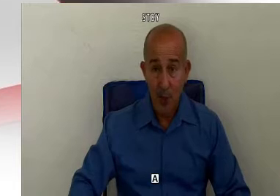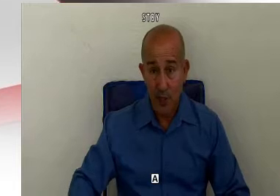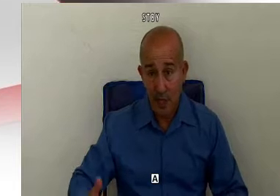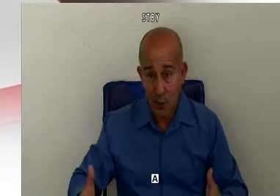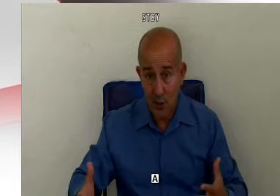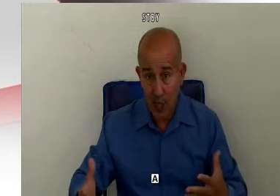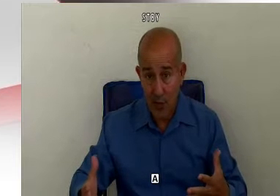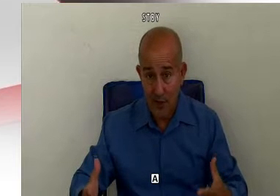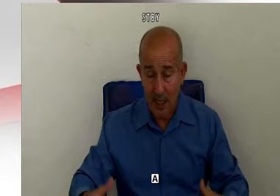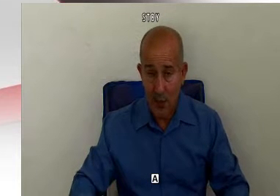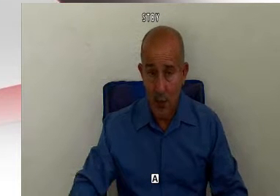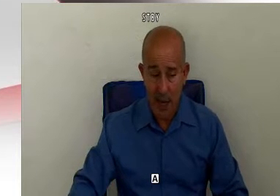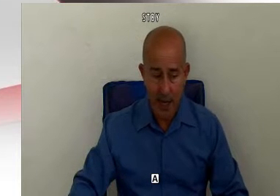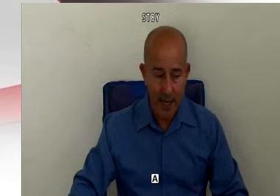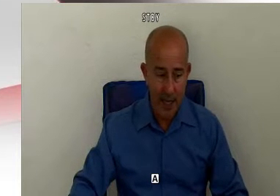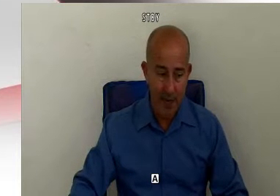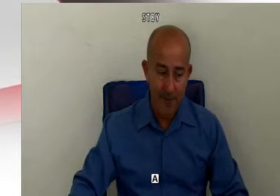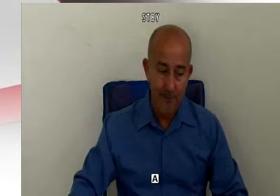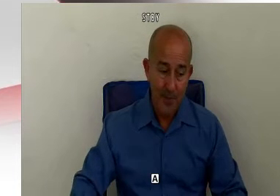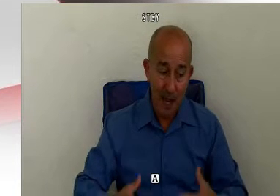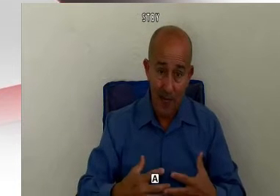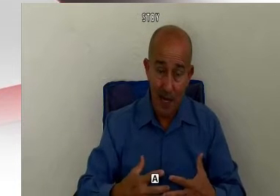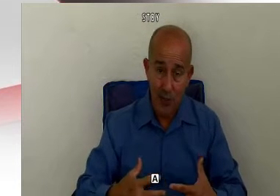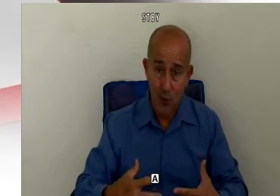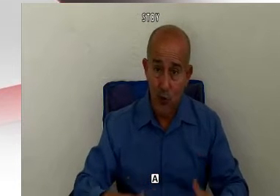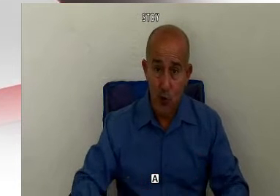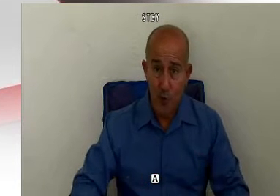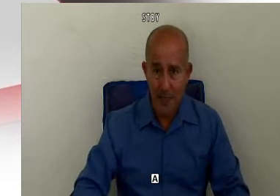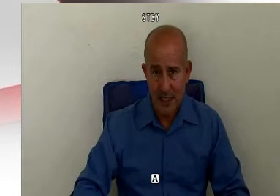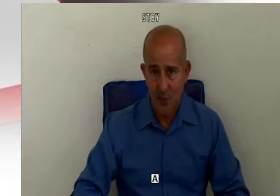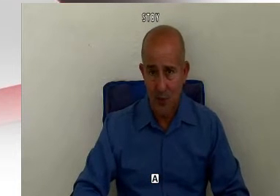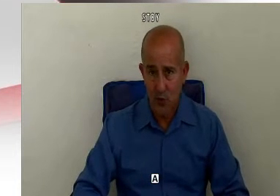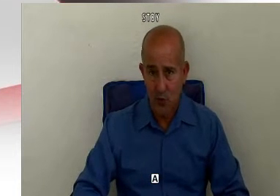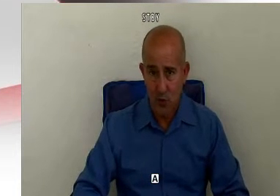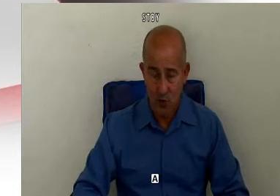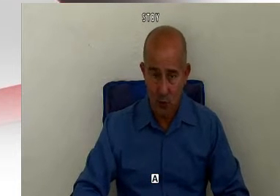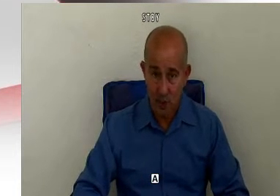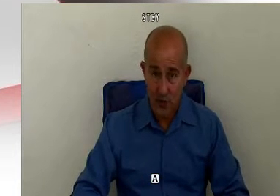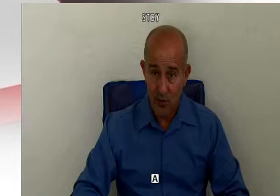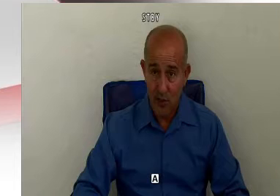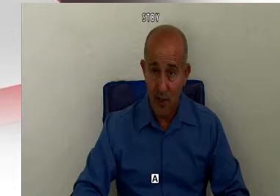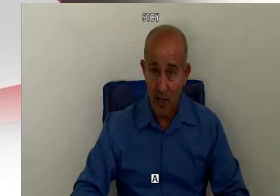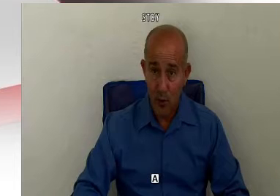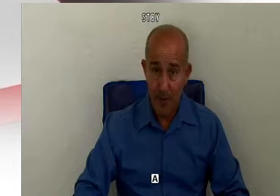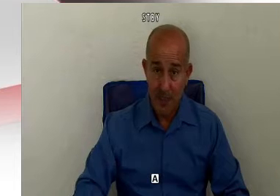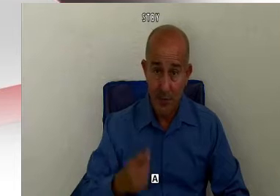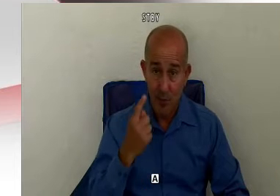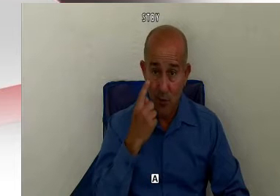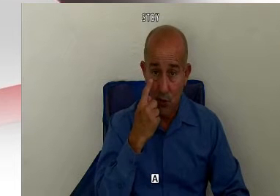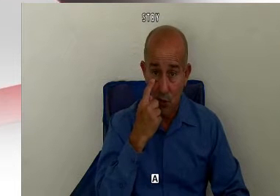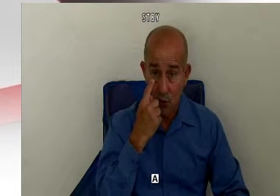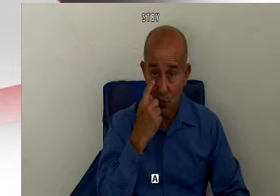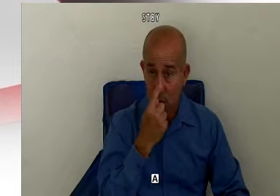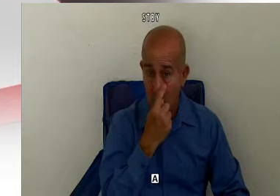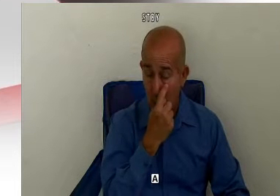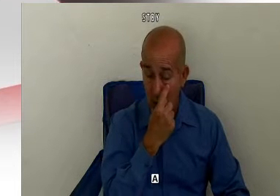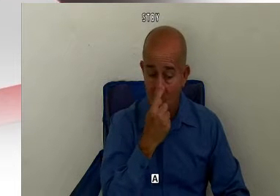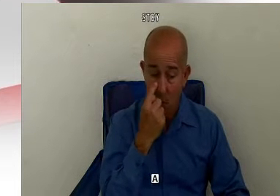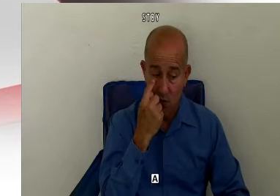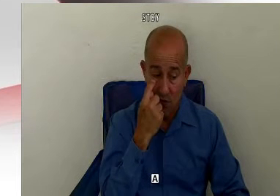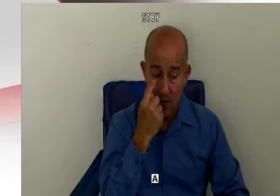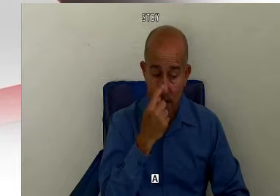Porque al contrario del lenguaje hablado, no lo percibimos con los oídos, lo percibimos con los